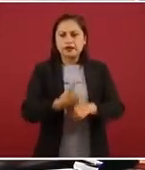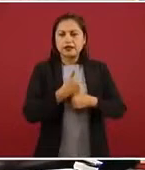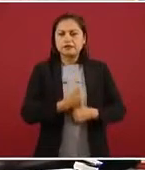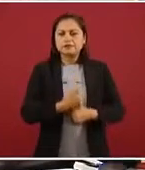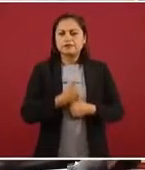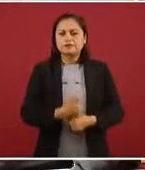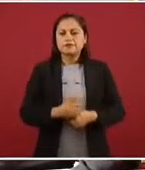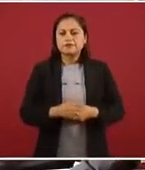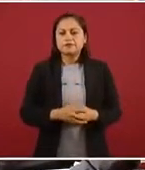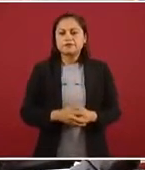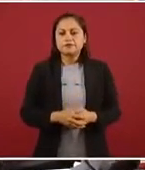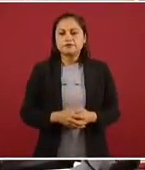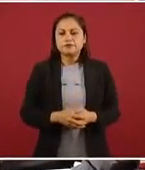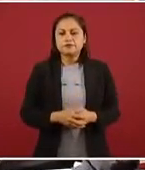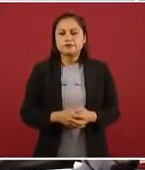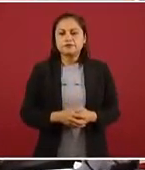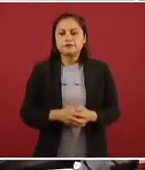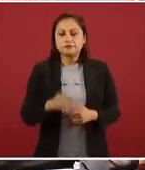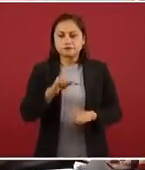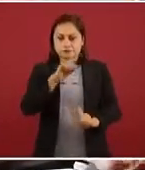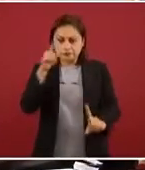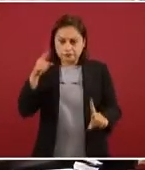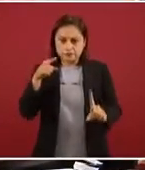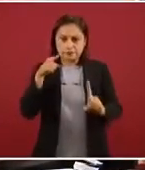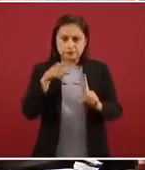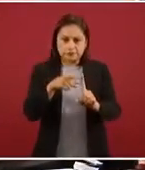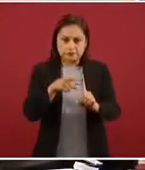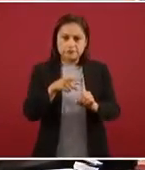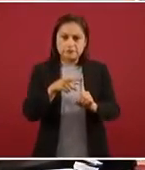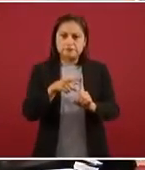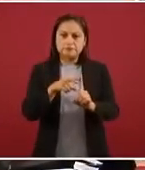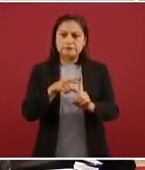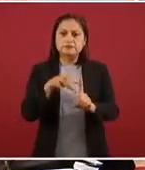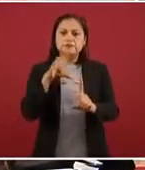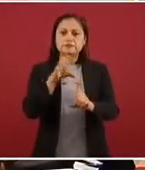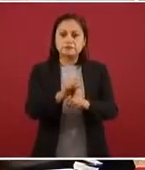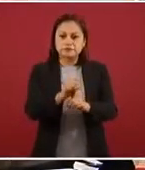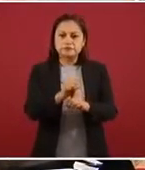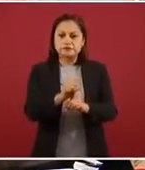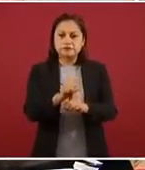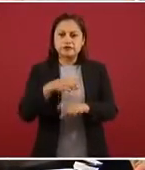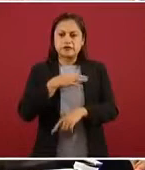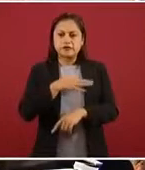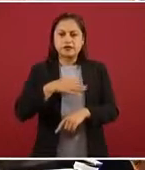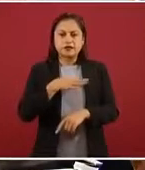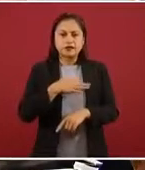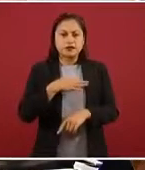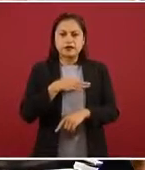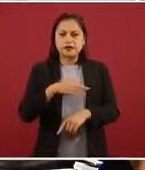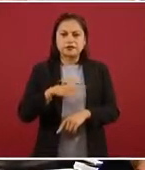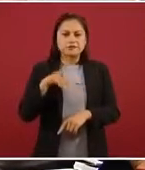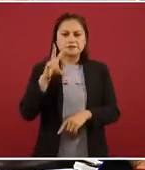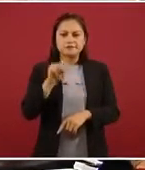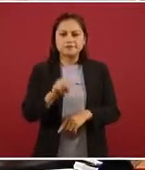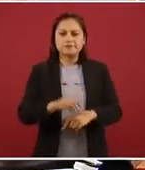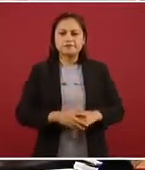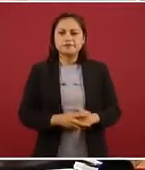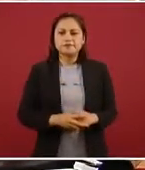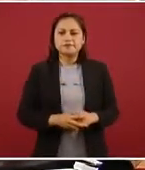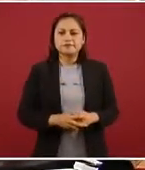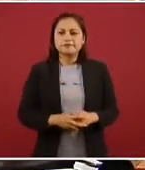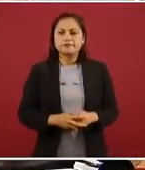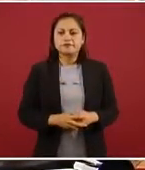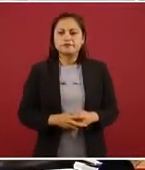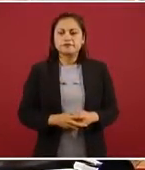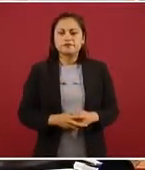Ese no es el camino para conseguir la felicidad, la verdadera felicidad, como lo hemos